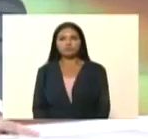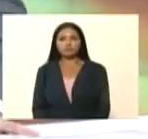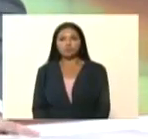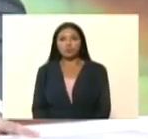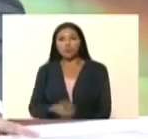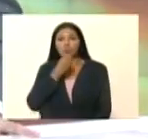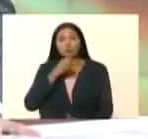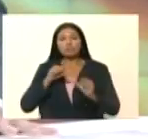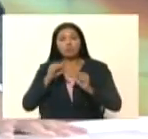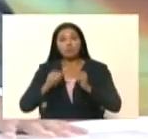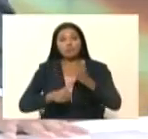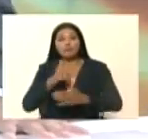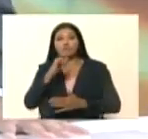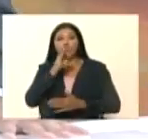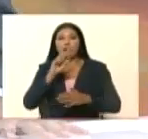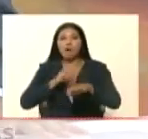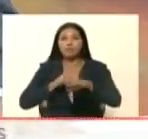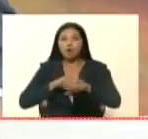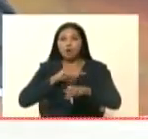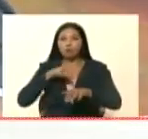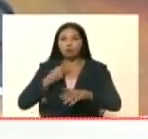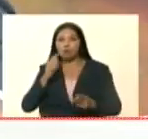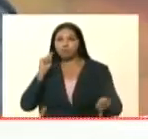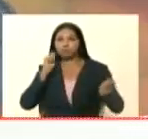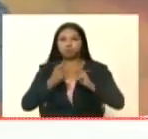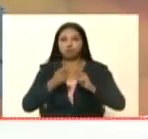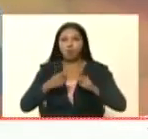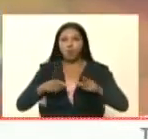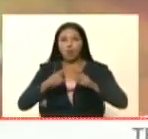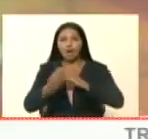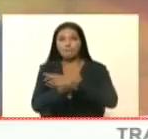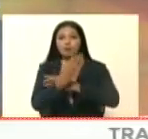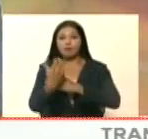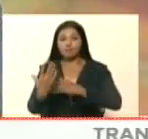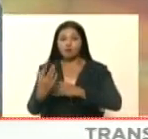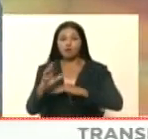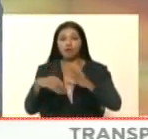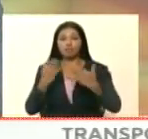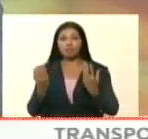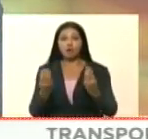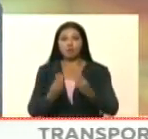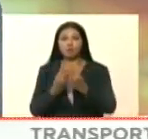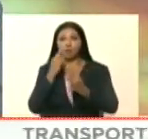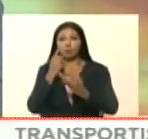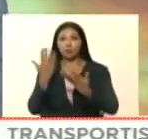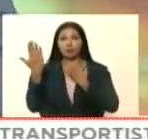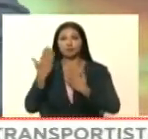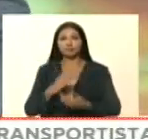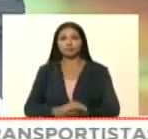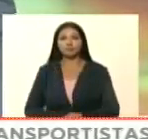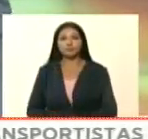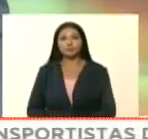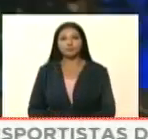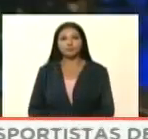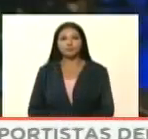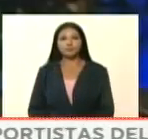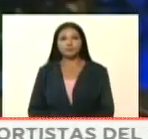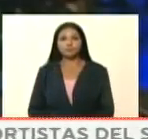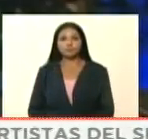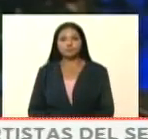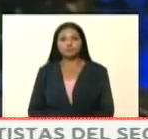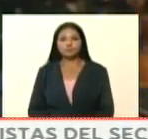Bueno, continuamos con más información y a esta hora nos trasladamos al Palacio de Miraflores con Graya Casella. Adelante.